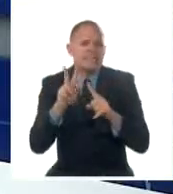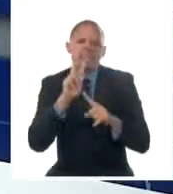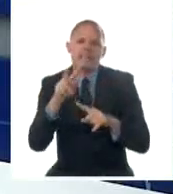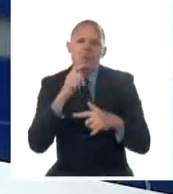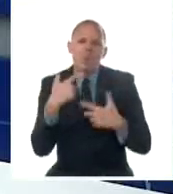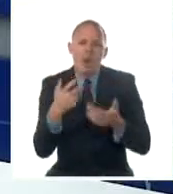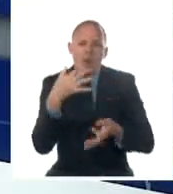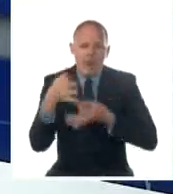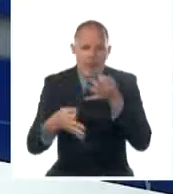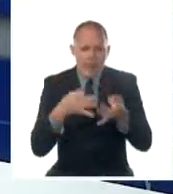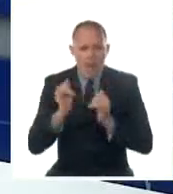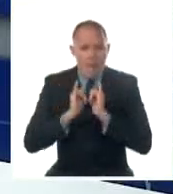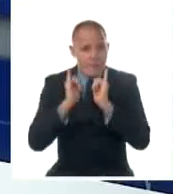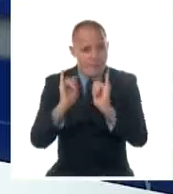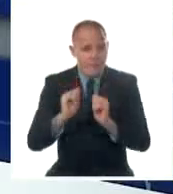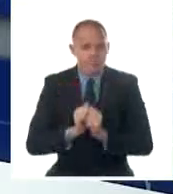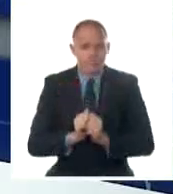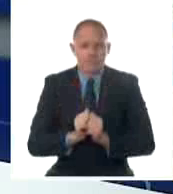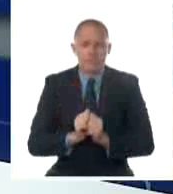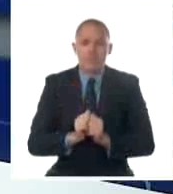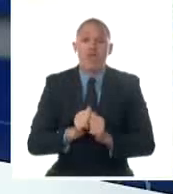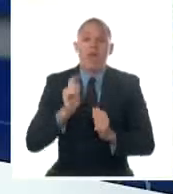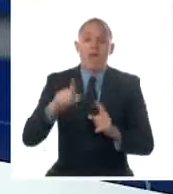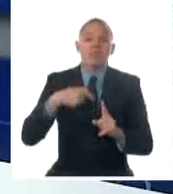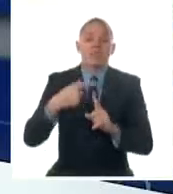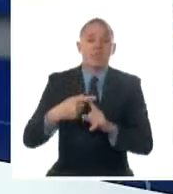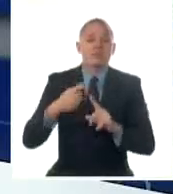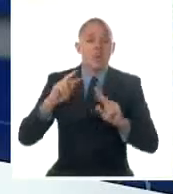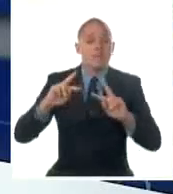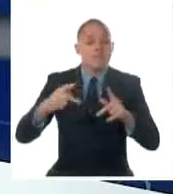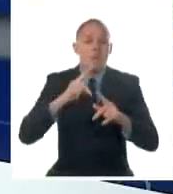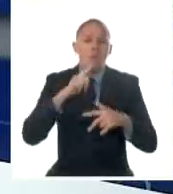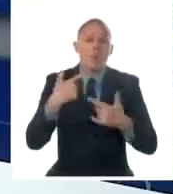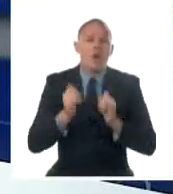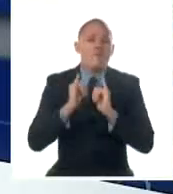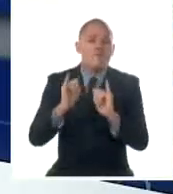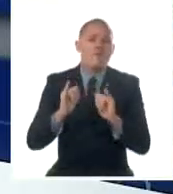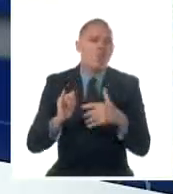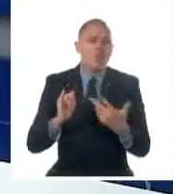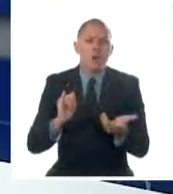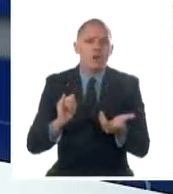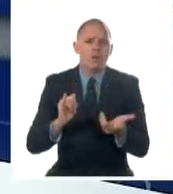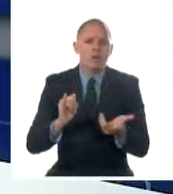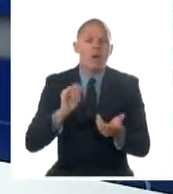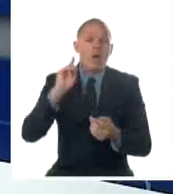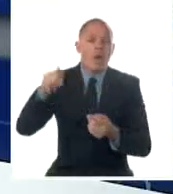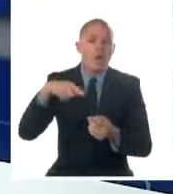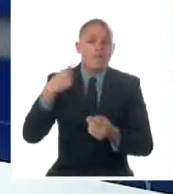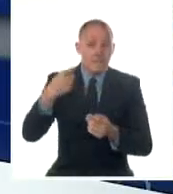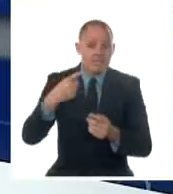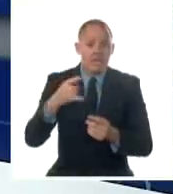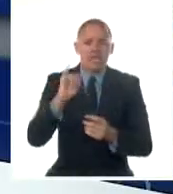ciclónico tropical. El próximo aviso de ciclón tropical sobre este sistema se emitirá a las 6 de la tarde de mañana sábado.